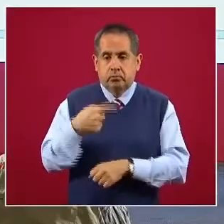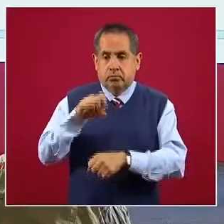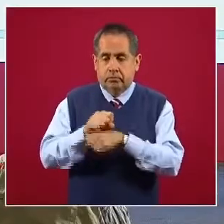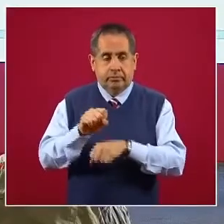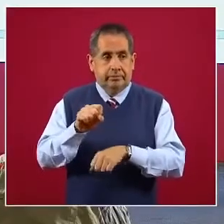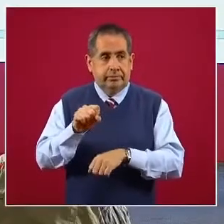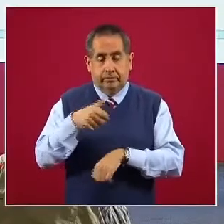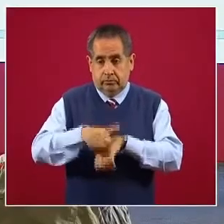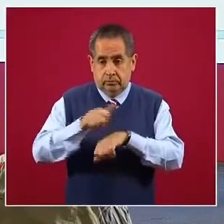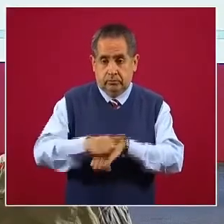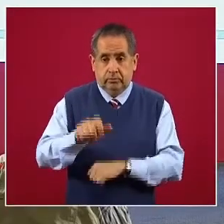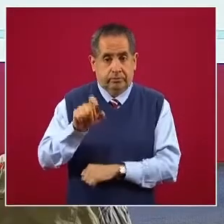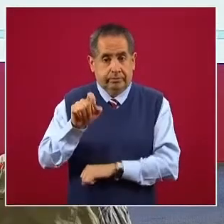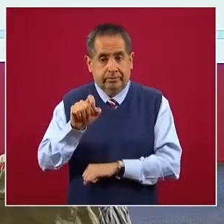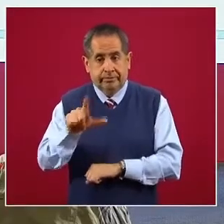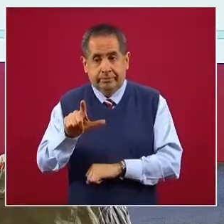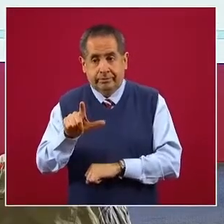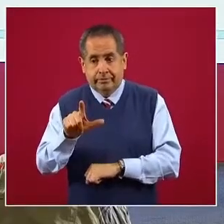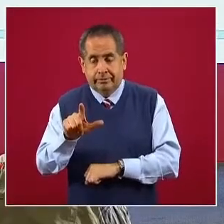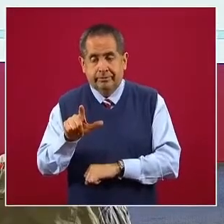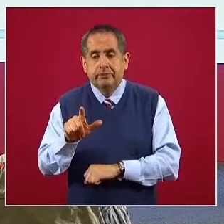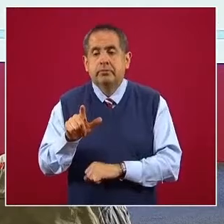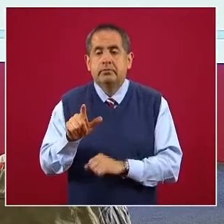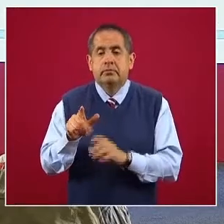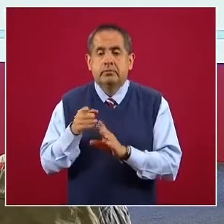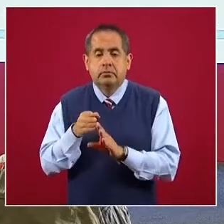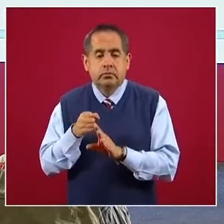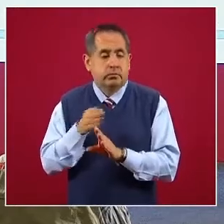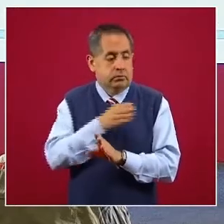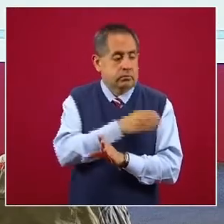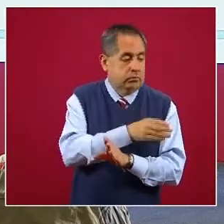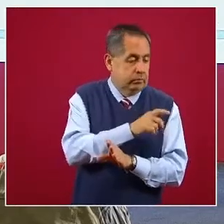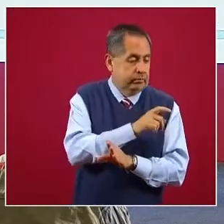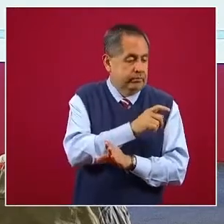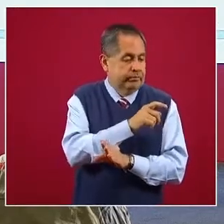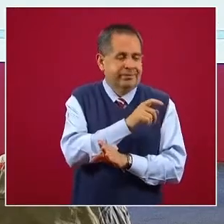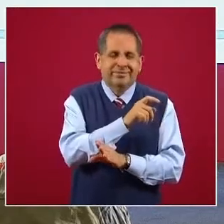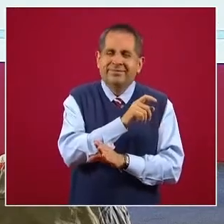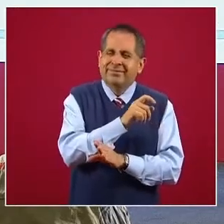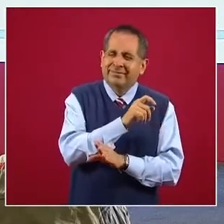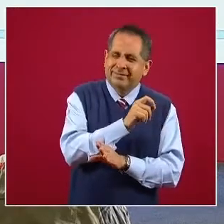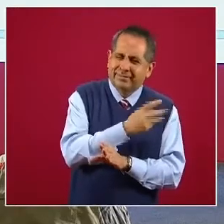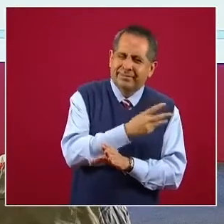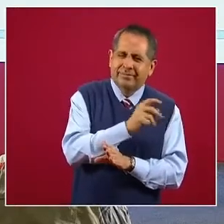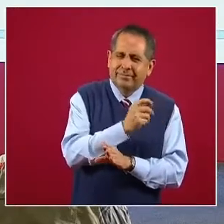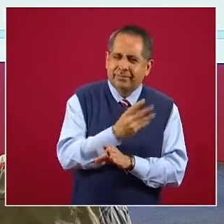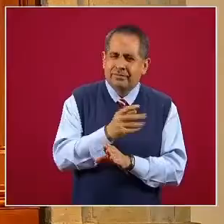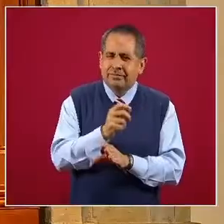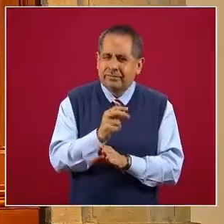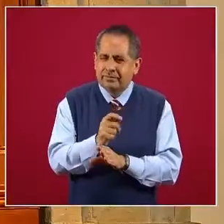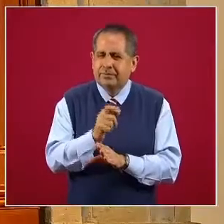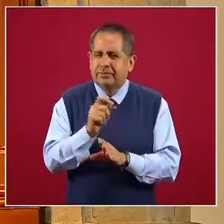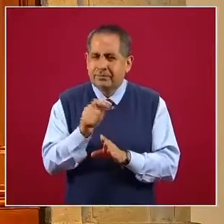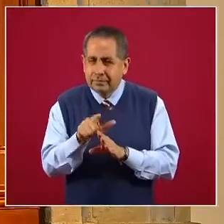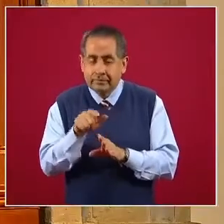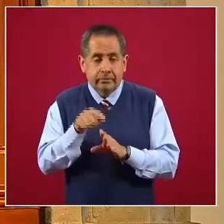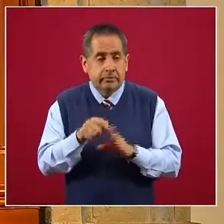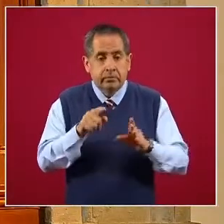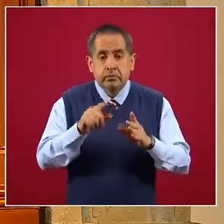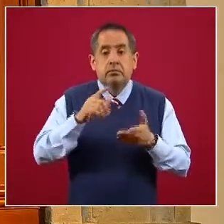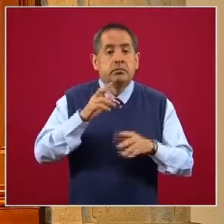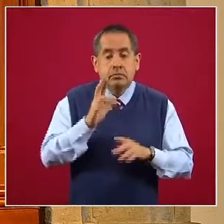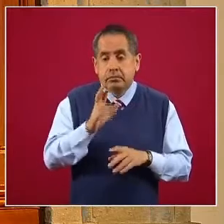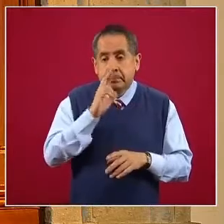semana 27 y tenemos estas 4 semanas consecutivas donde vemos un descenso en la tendencia